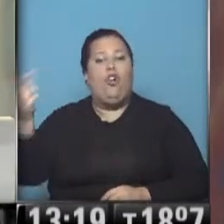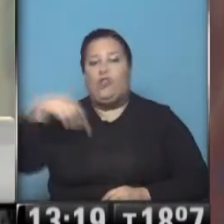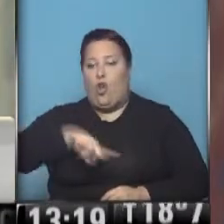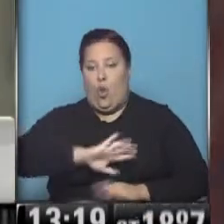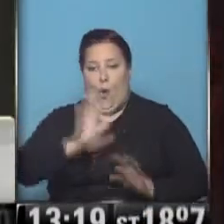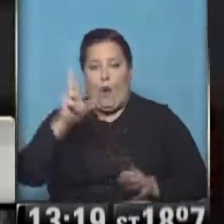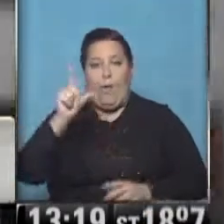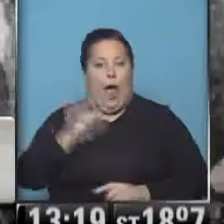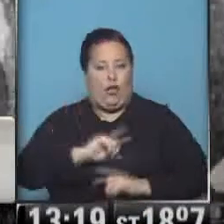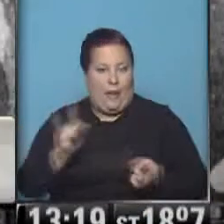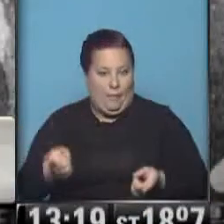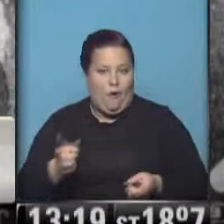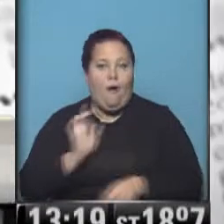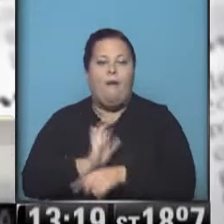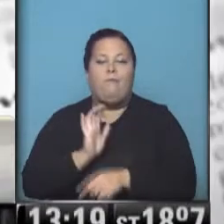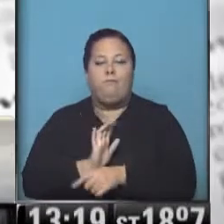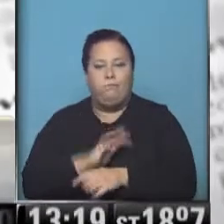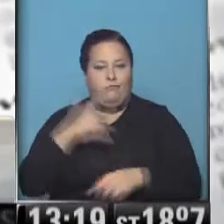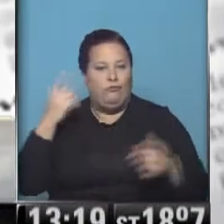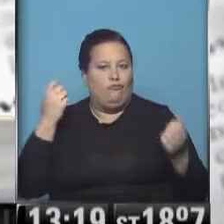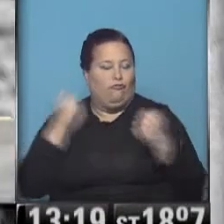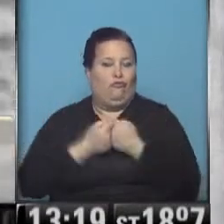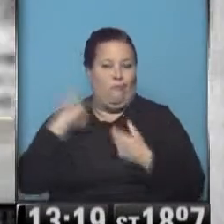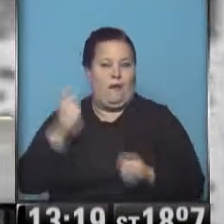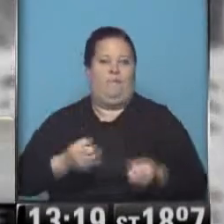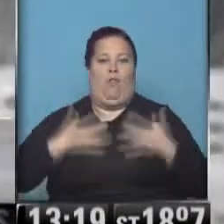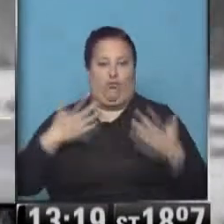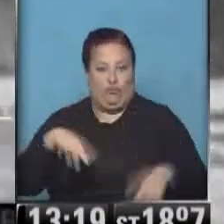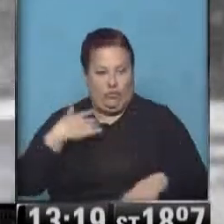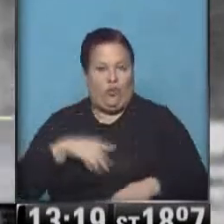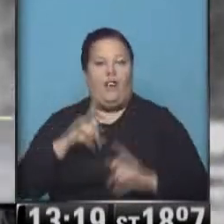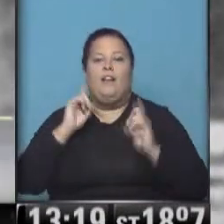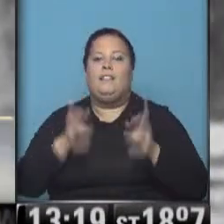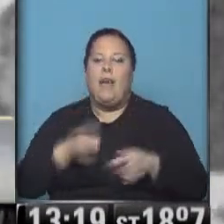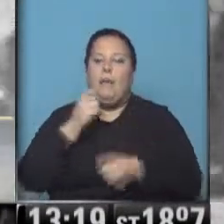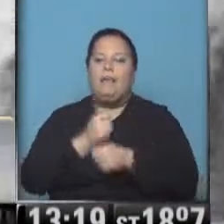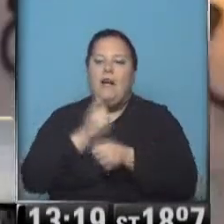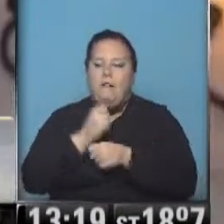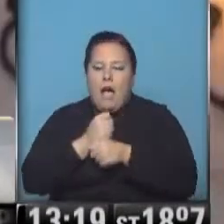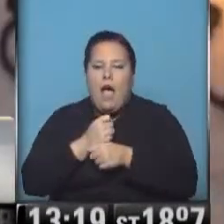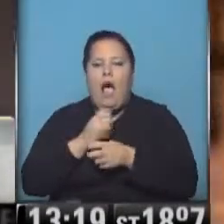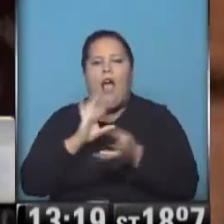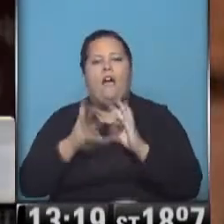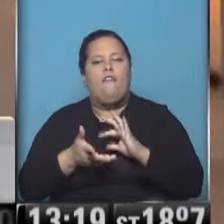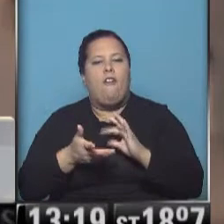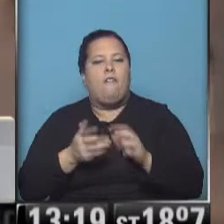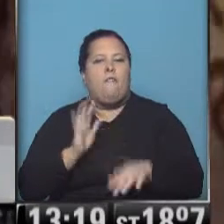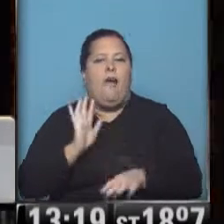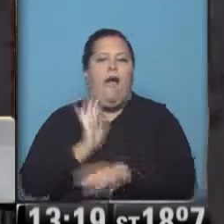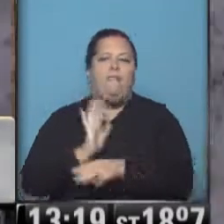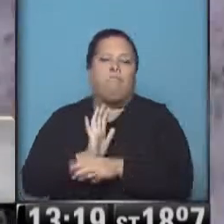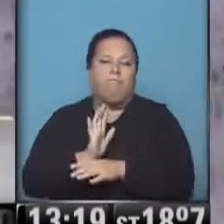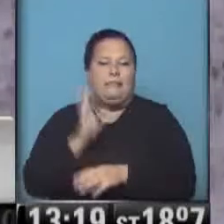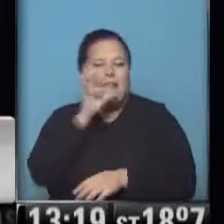al banco de sí mismo así que fue un alto impacto emocional para ellos y además bueno se trabajó de manera que todo fuera como medio